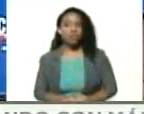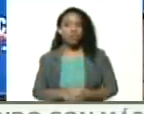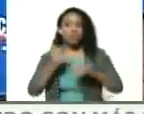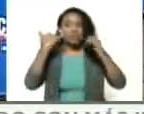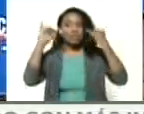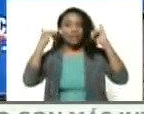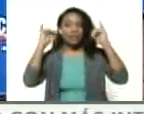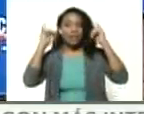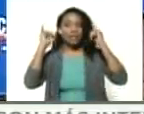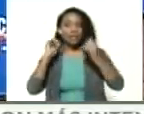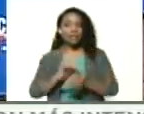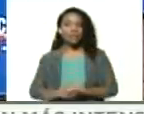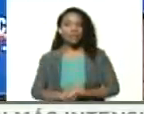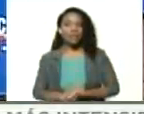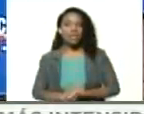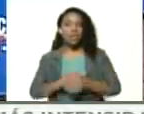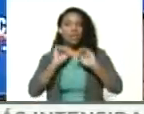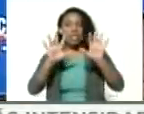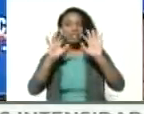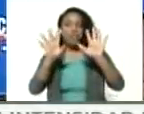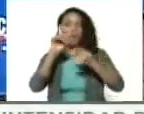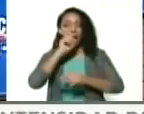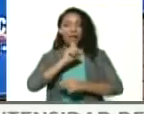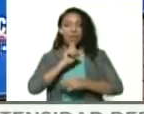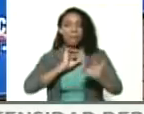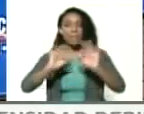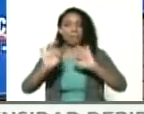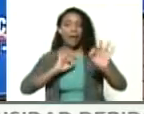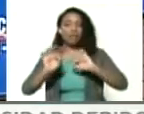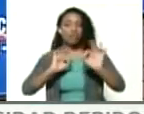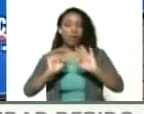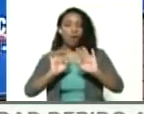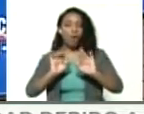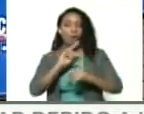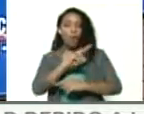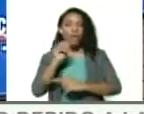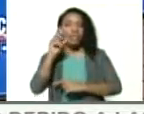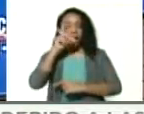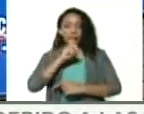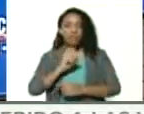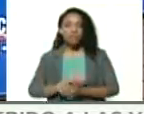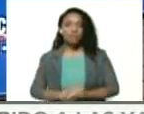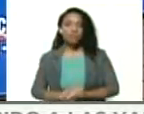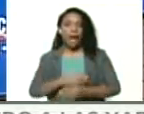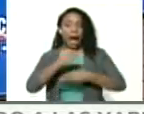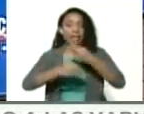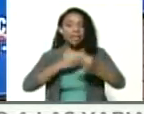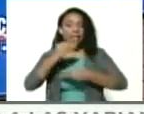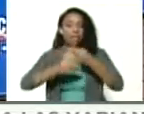conmemorando los 19 años y preparándonos para los 20 años,